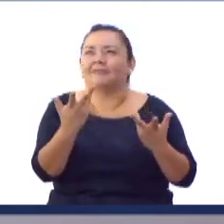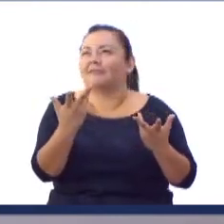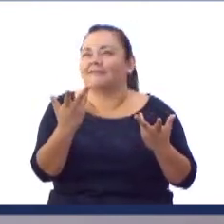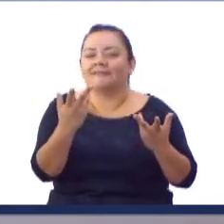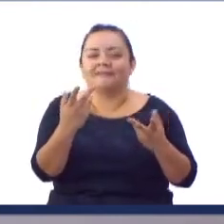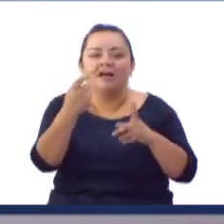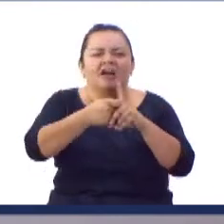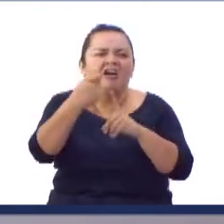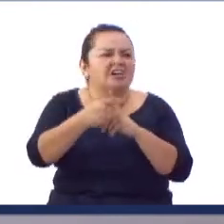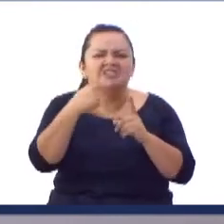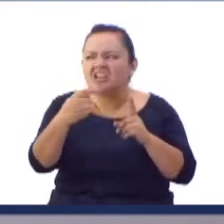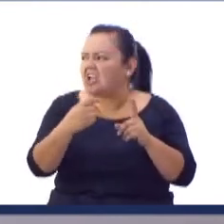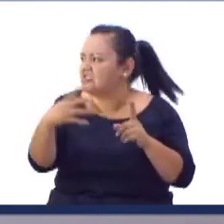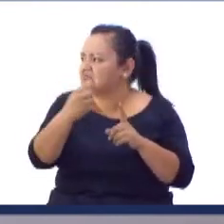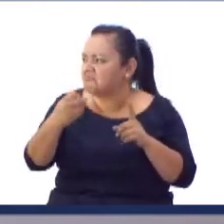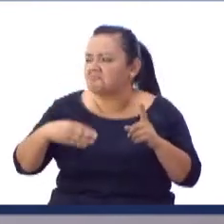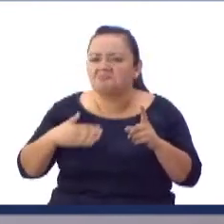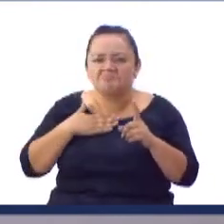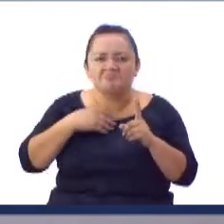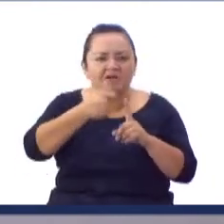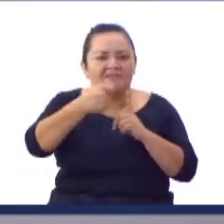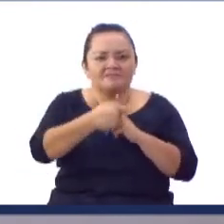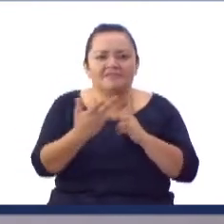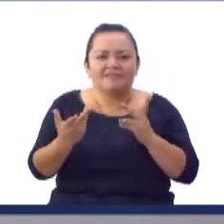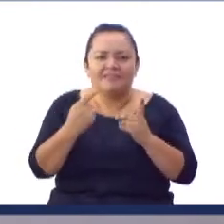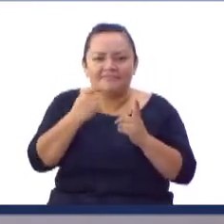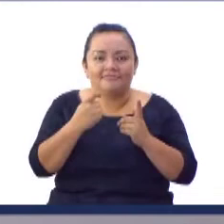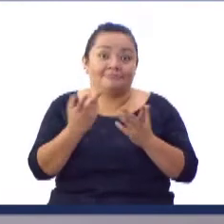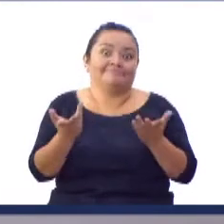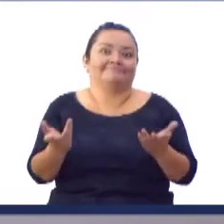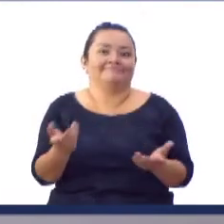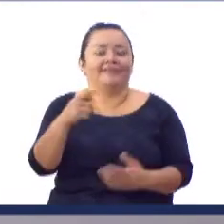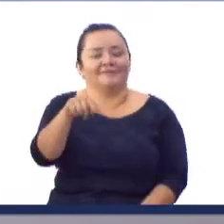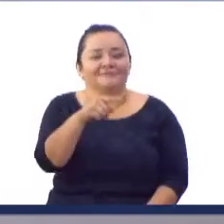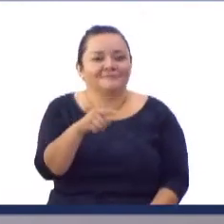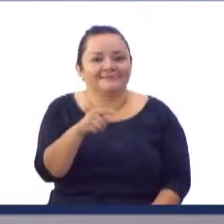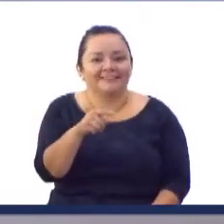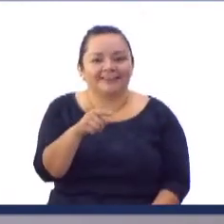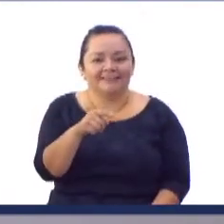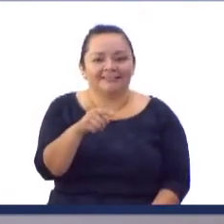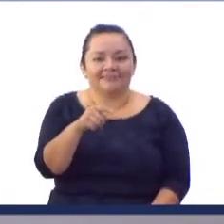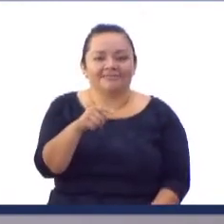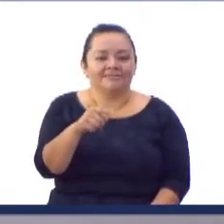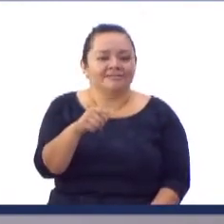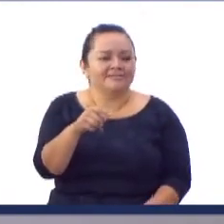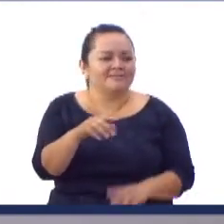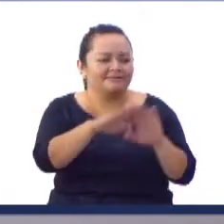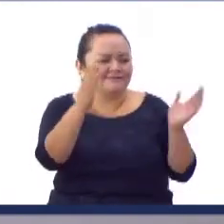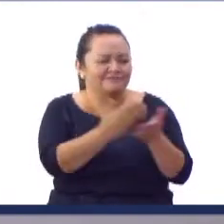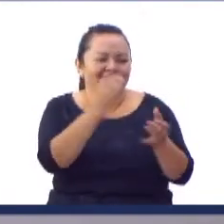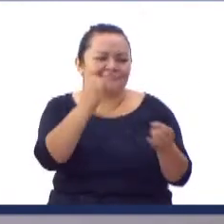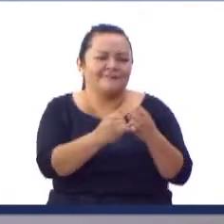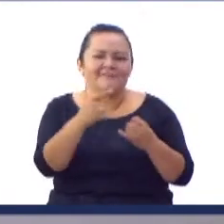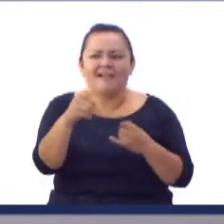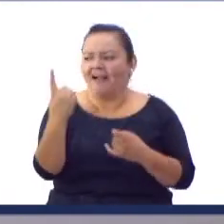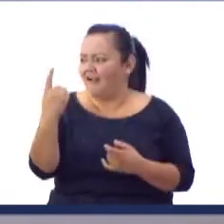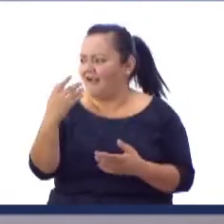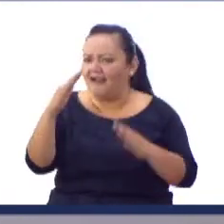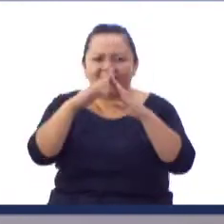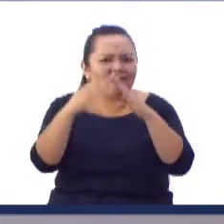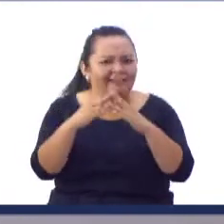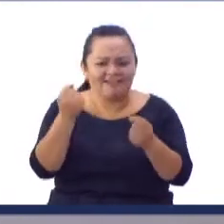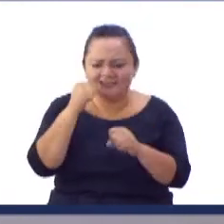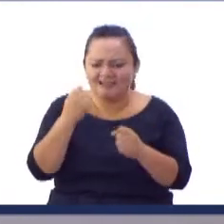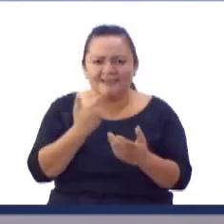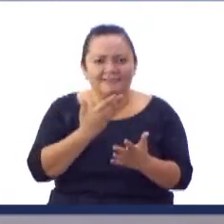guineo en la refrigeradora el mundo acabándose y usted que no le han lavado y la casa no está limpia hermano